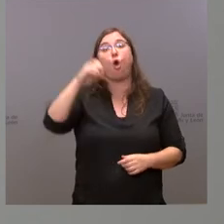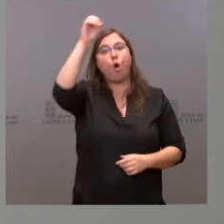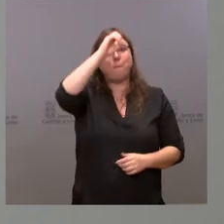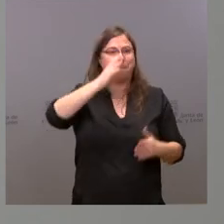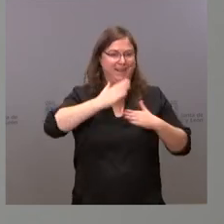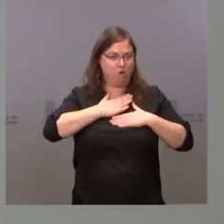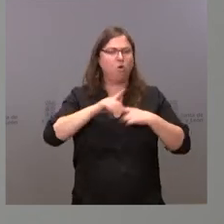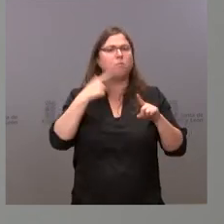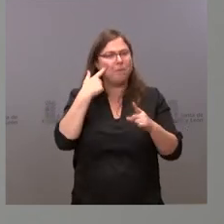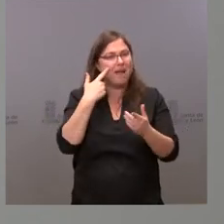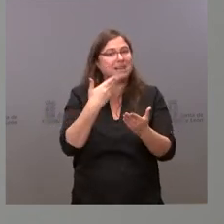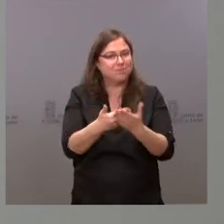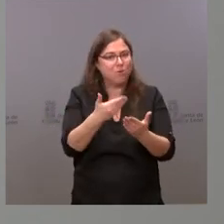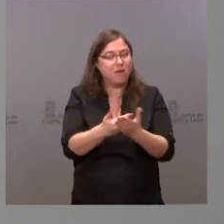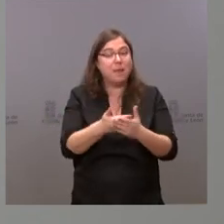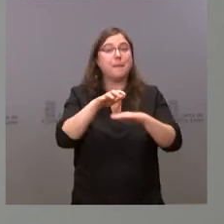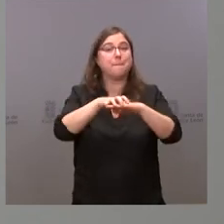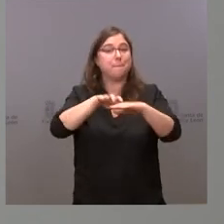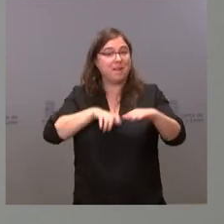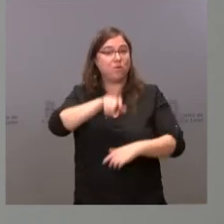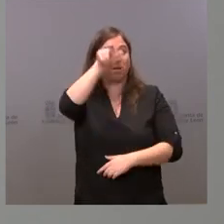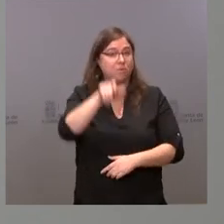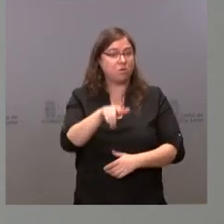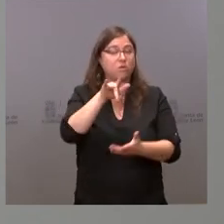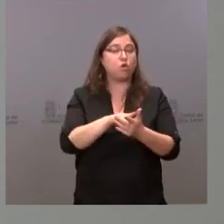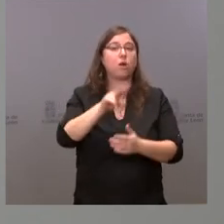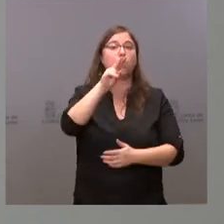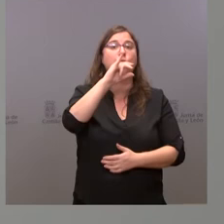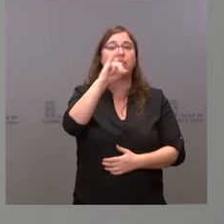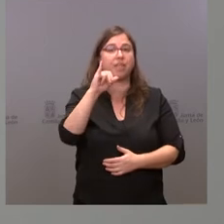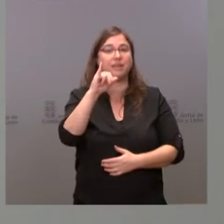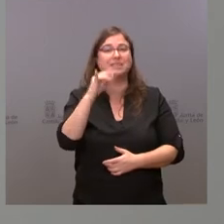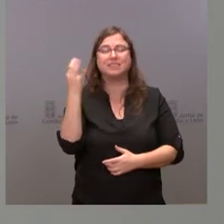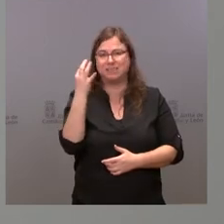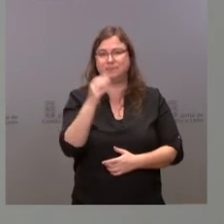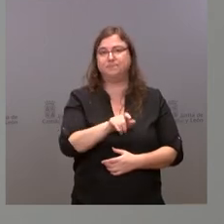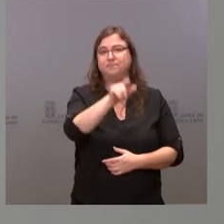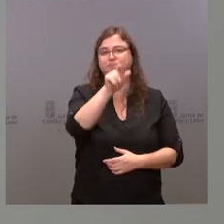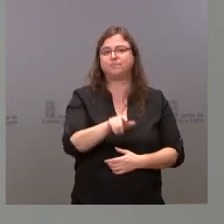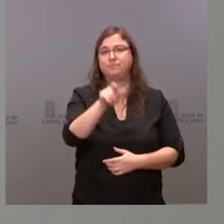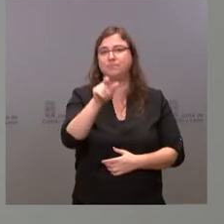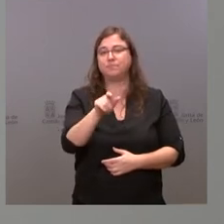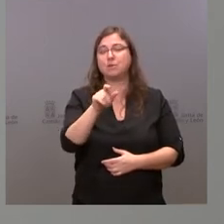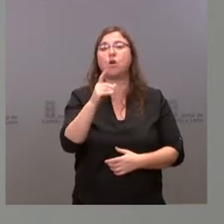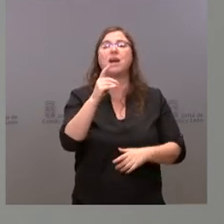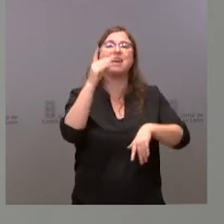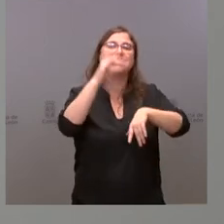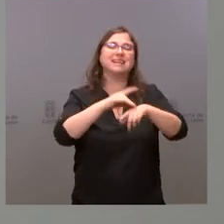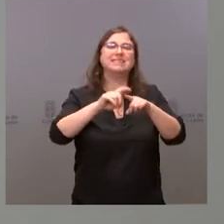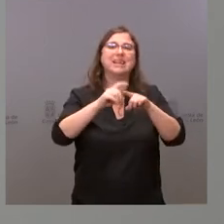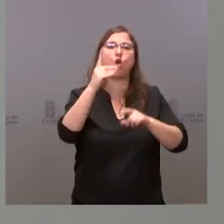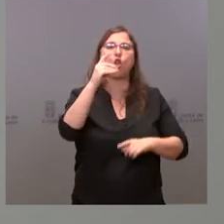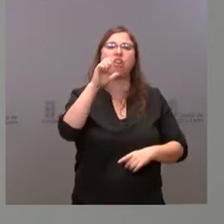lo también la mayor parte de pacientes en uci pertenecen a delta delta plus son